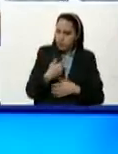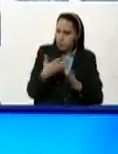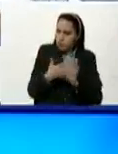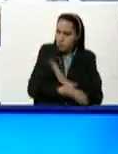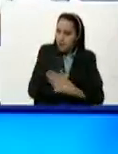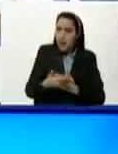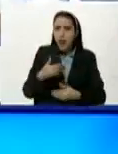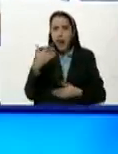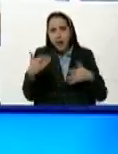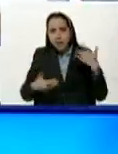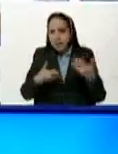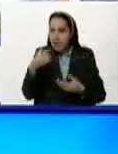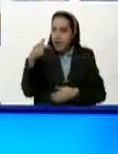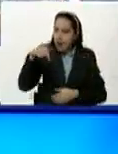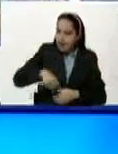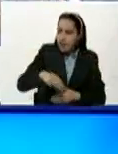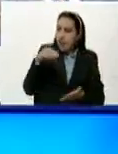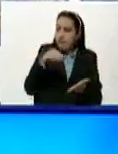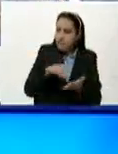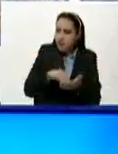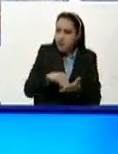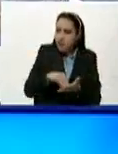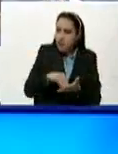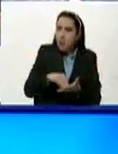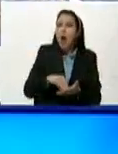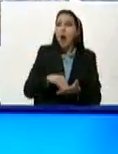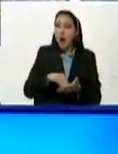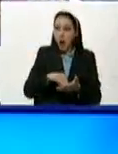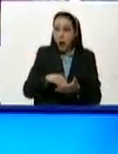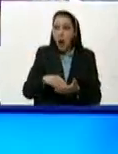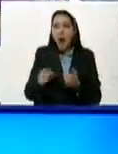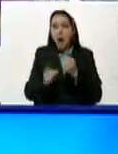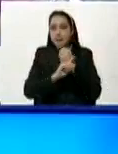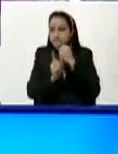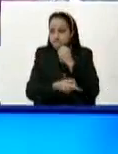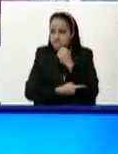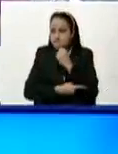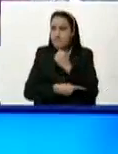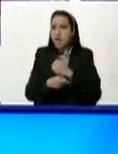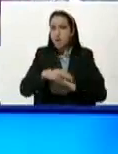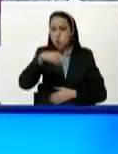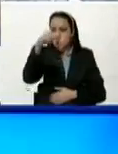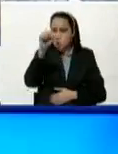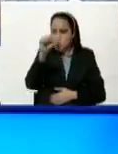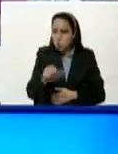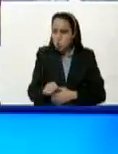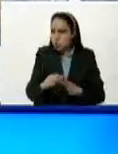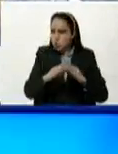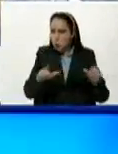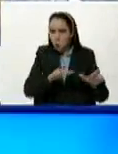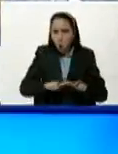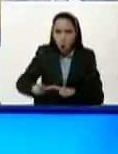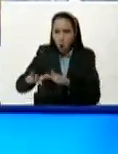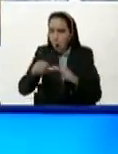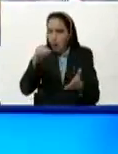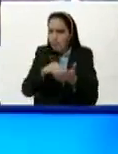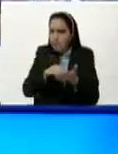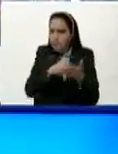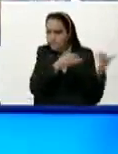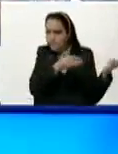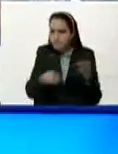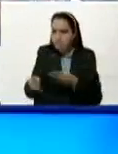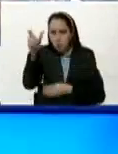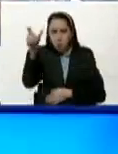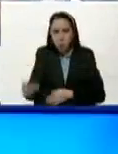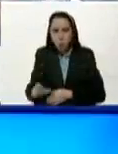actividad económica en miranda de este parque industrial que cruza de norte a sur de este oeste el estado miranda bienvenidos a